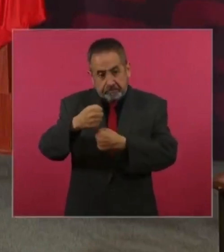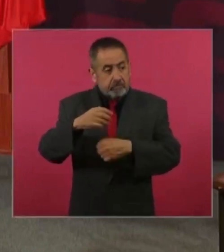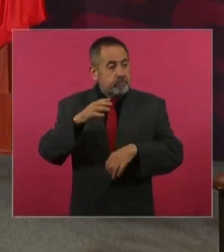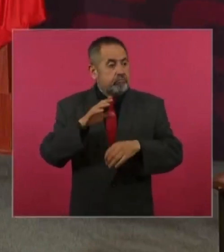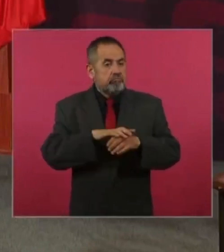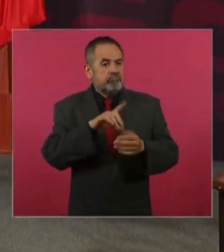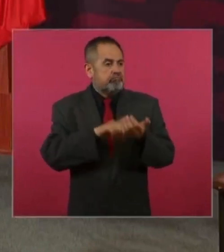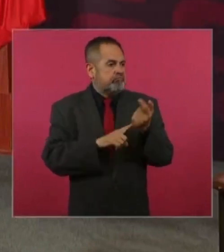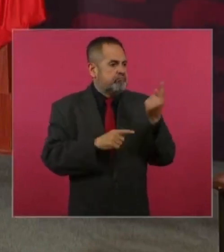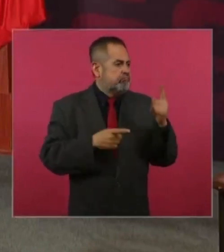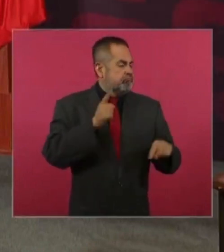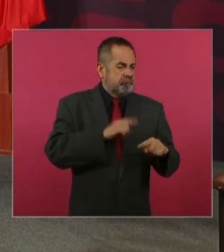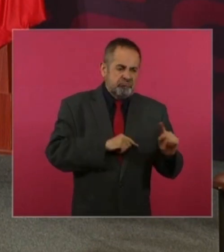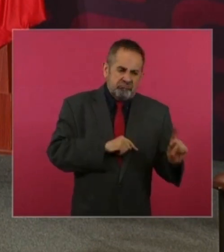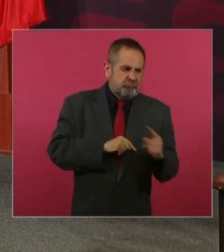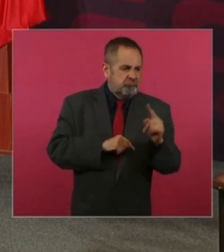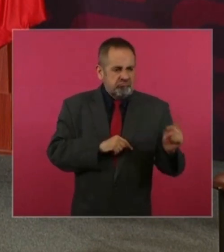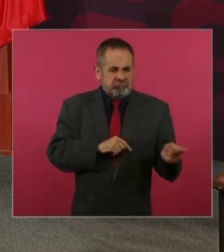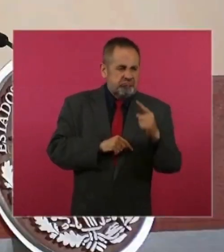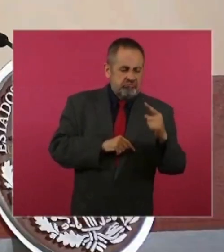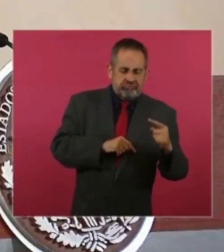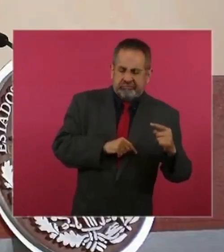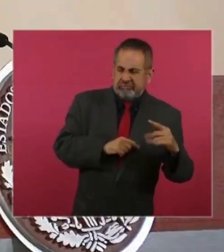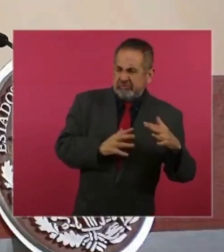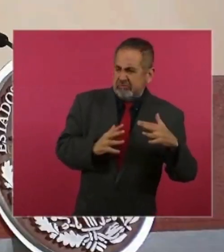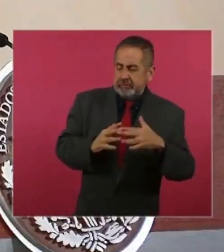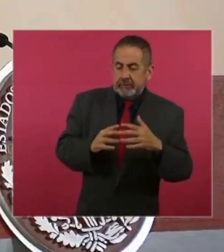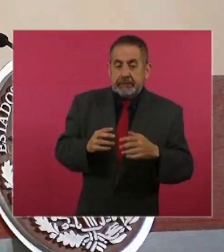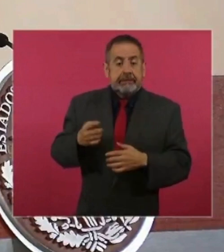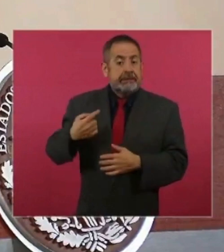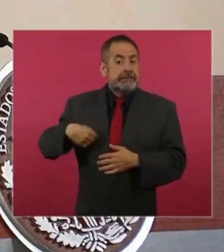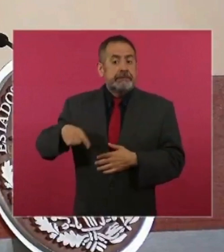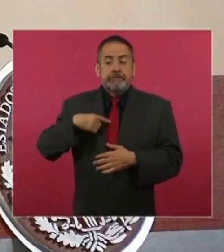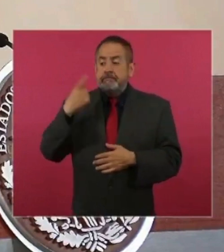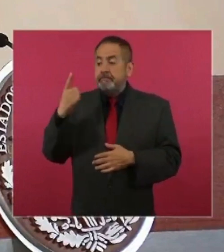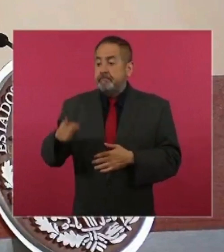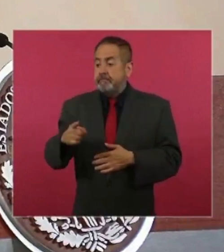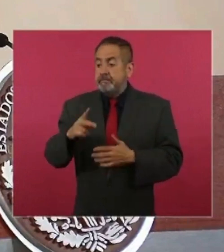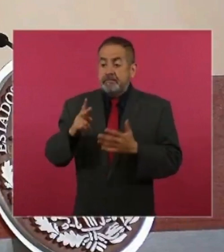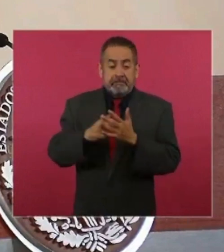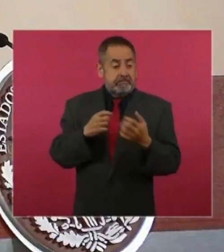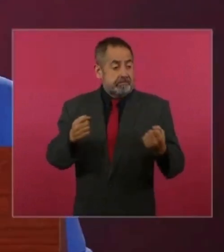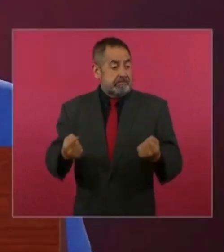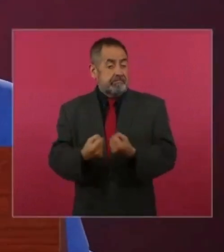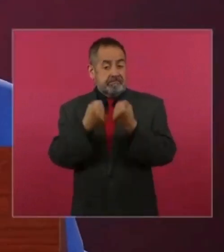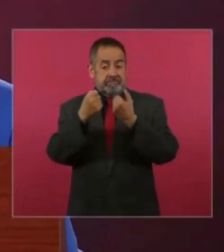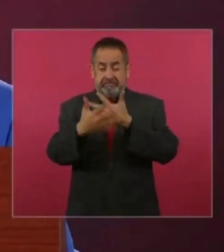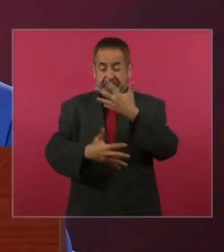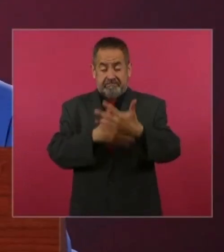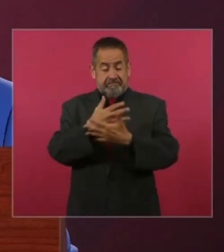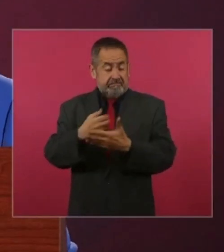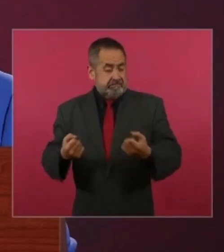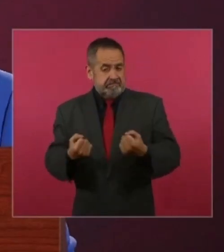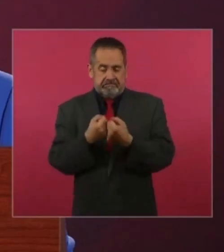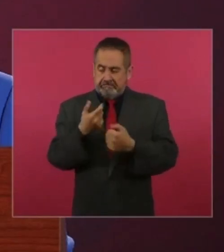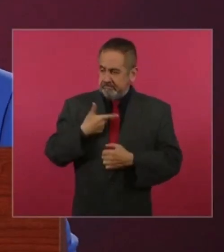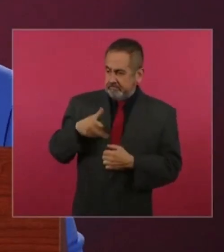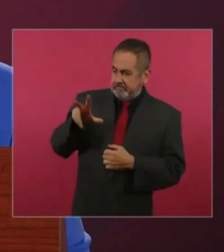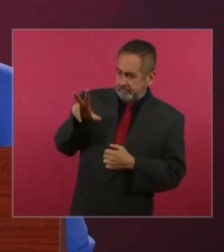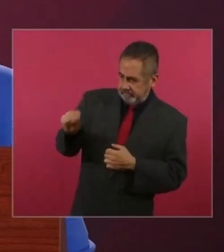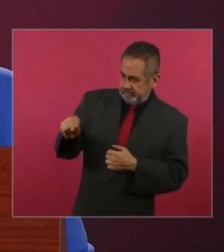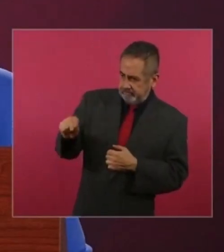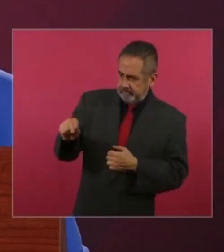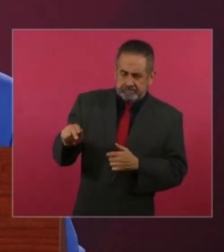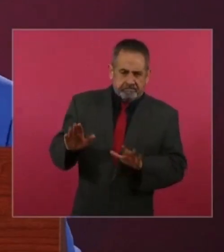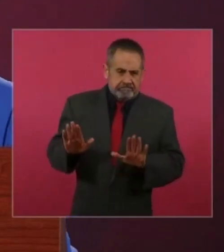clara de no enfrentar la violencia con más violencia. En